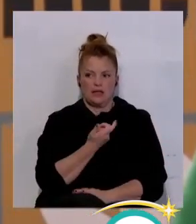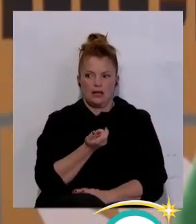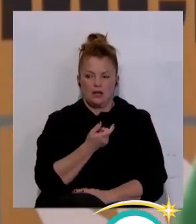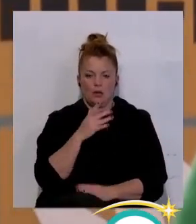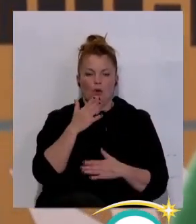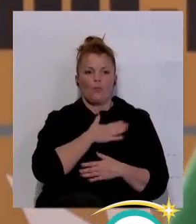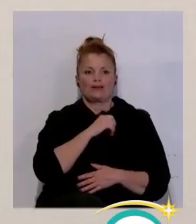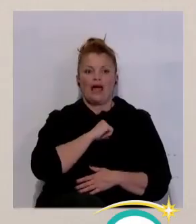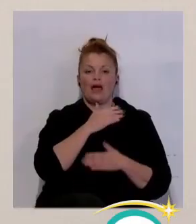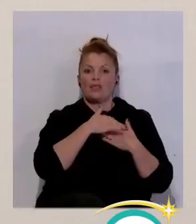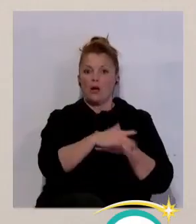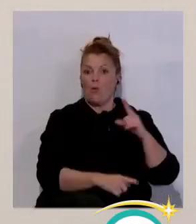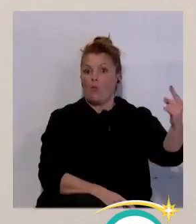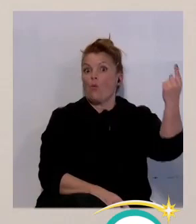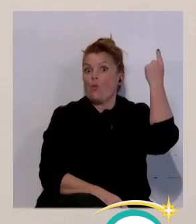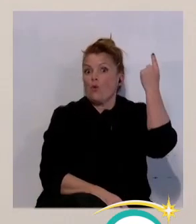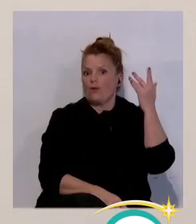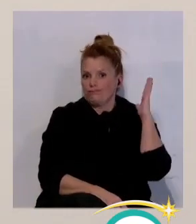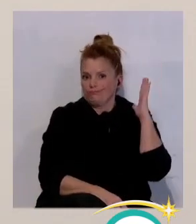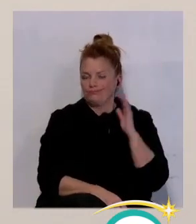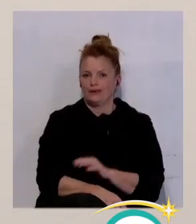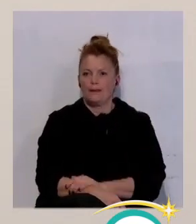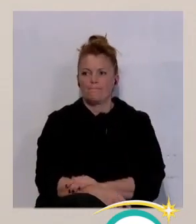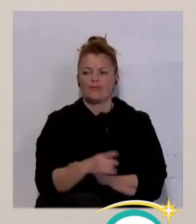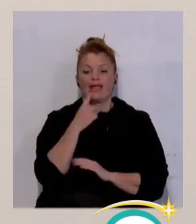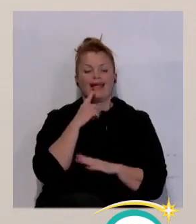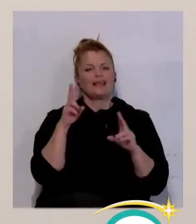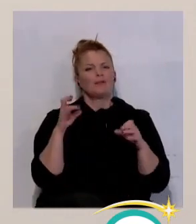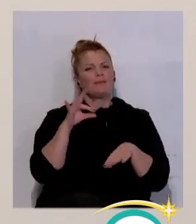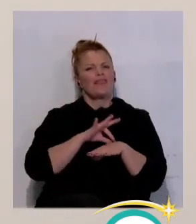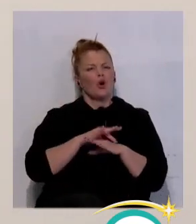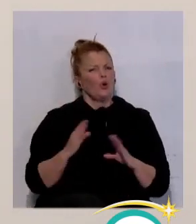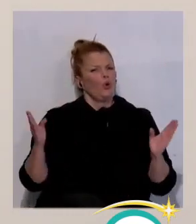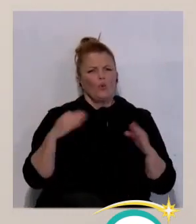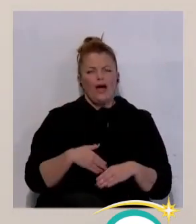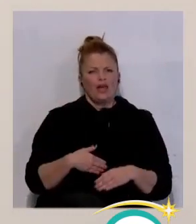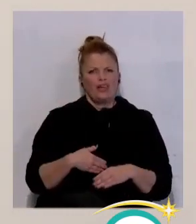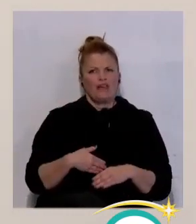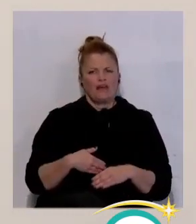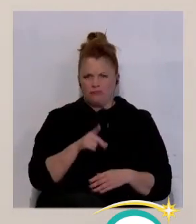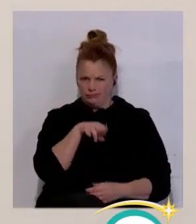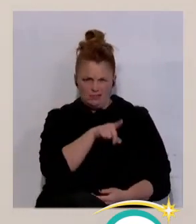Puerta del Mar llega uno. El tema de lo de que no hay médicos es mentira.